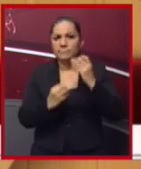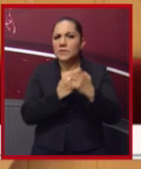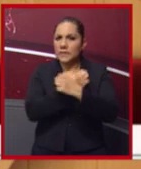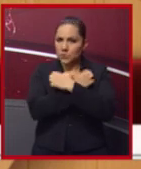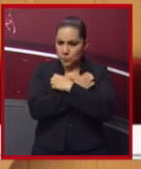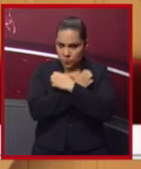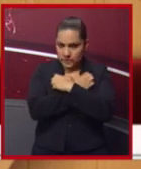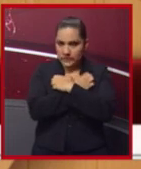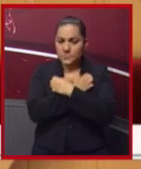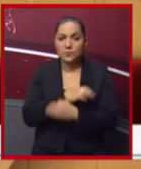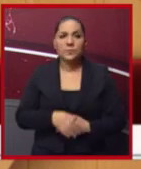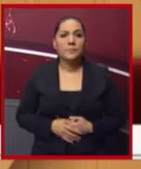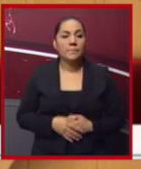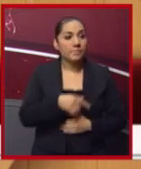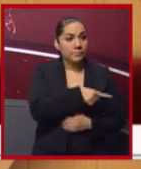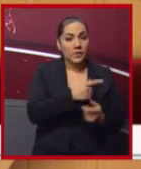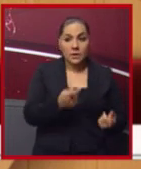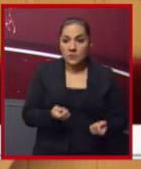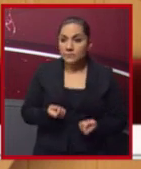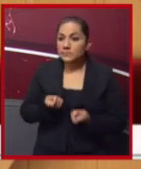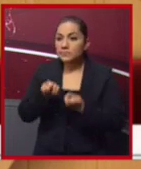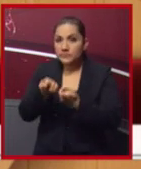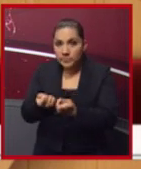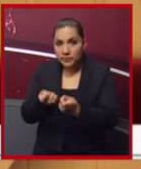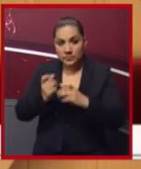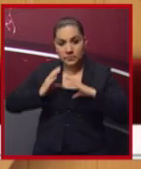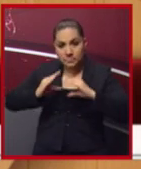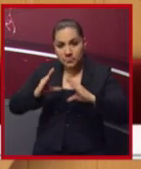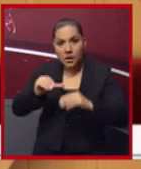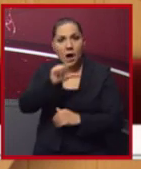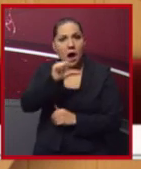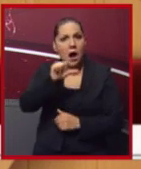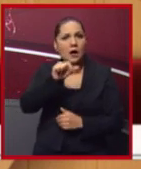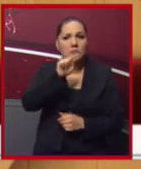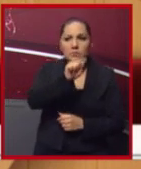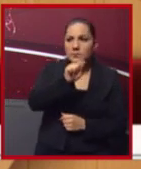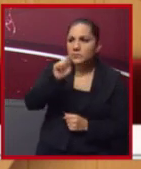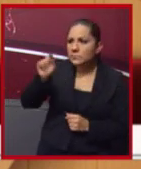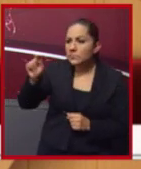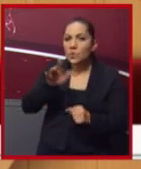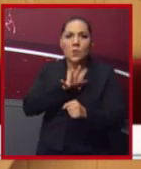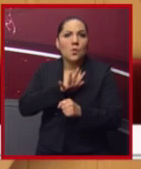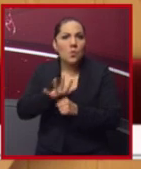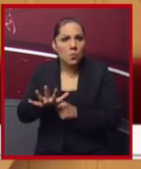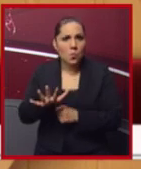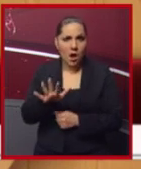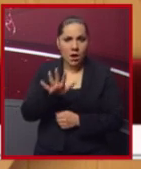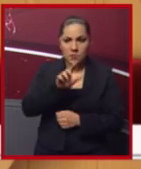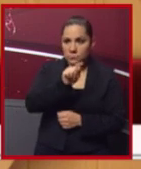donde se generan las necesidades y así evitar